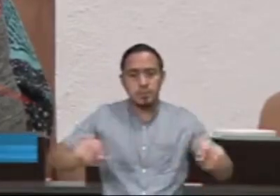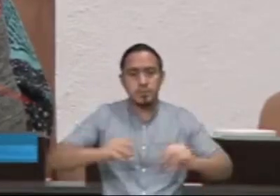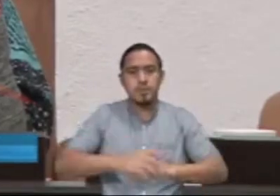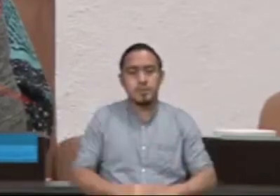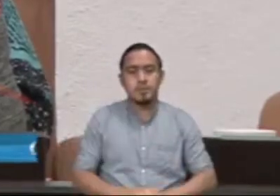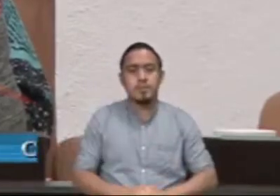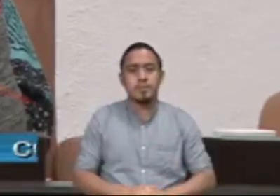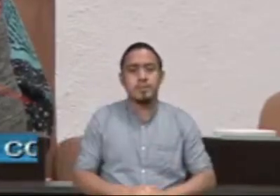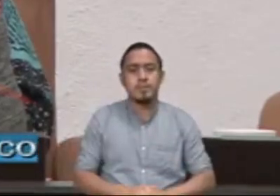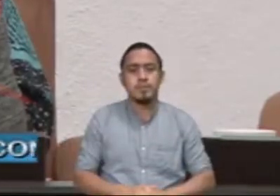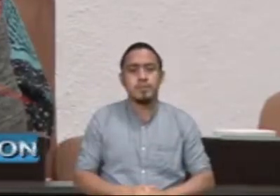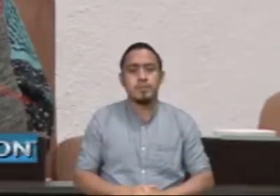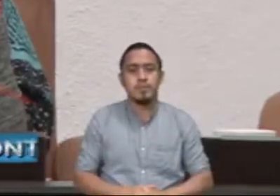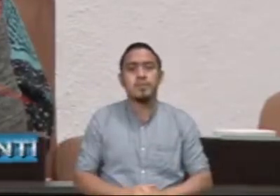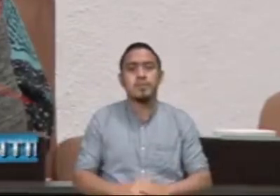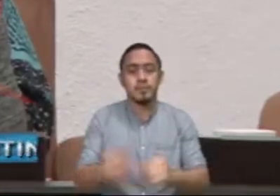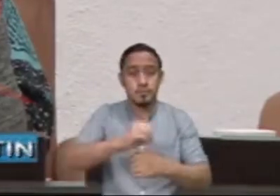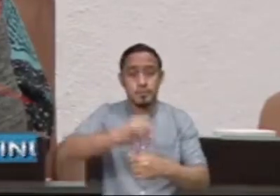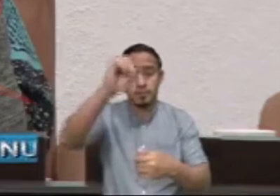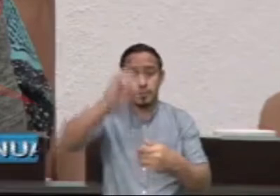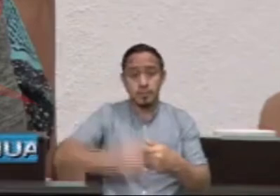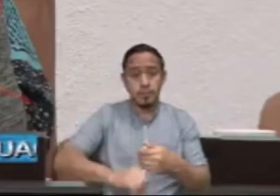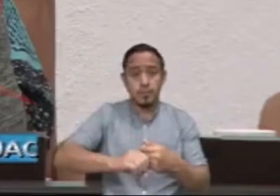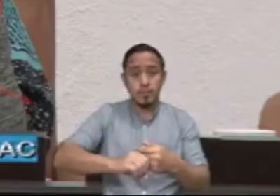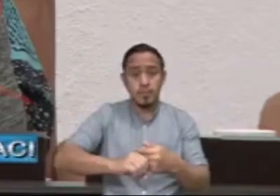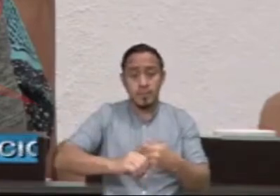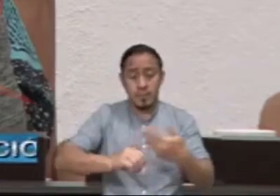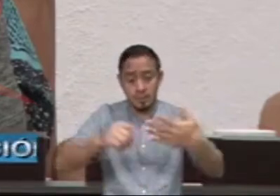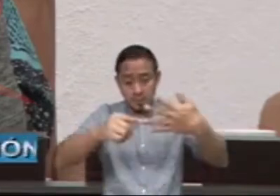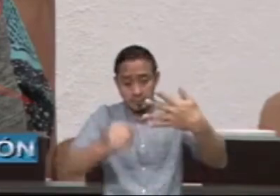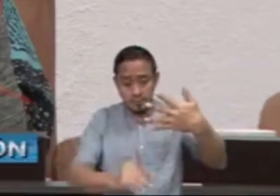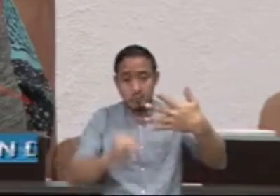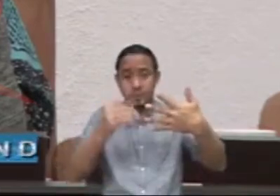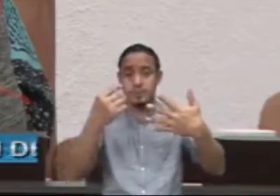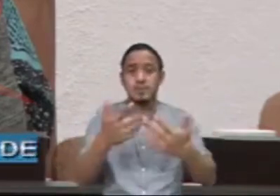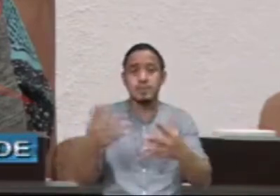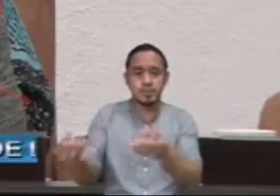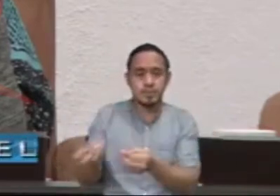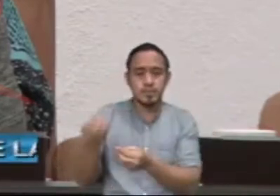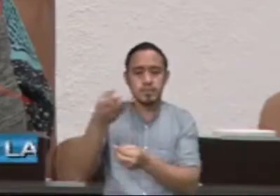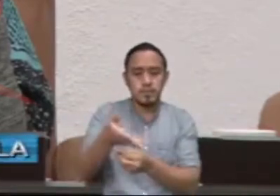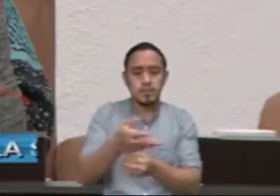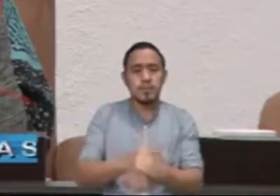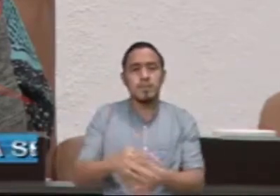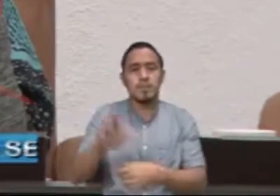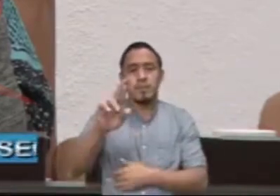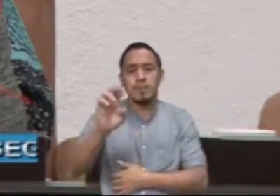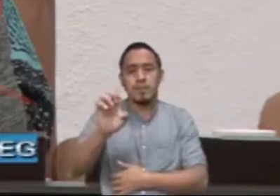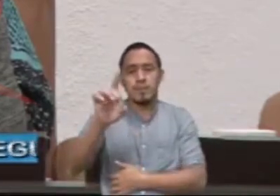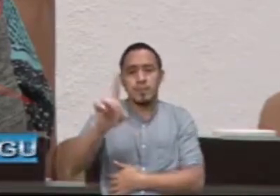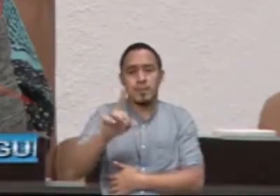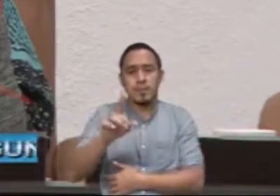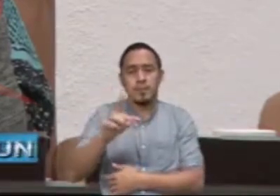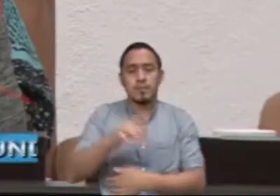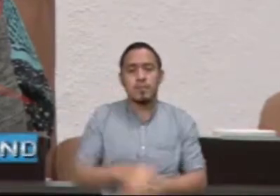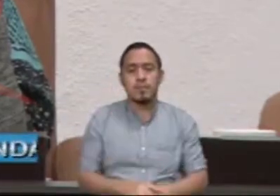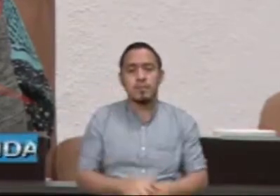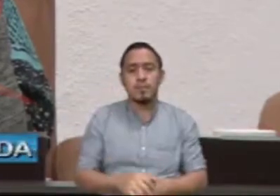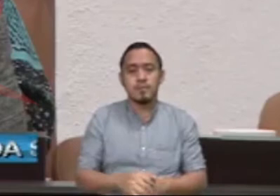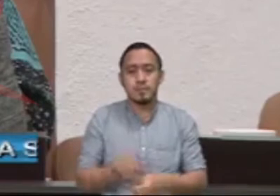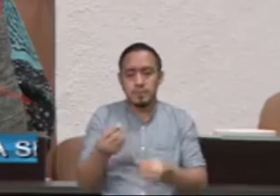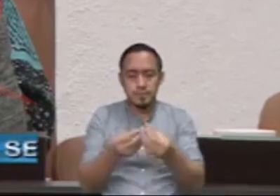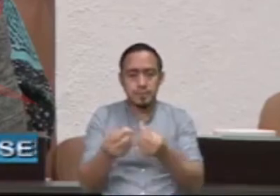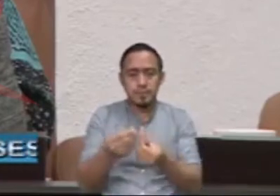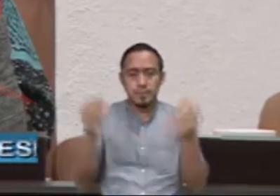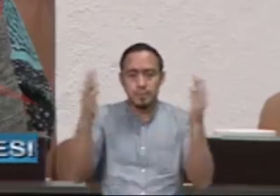de Nicaragua. Y el porcentaje restante se destinará a la retribución de